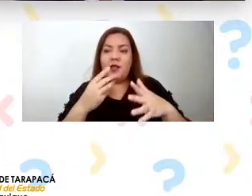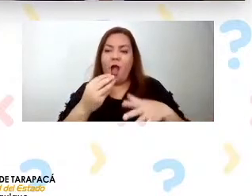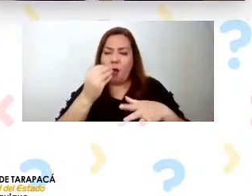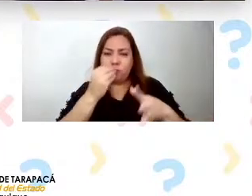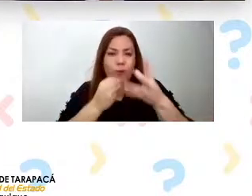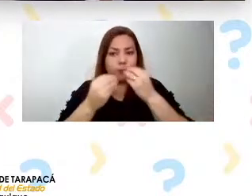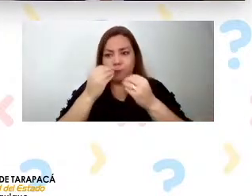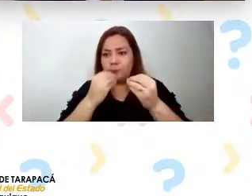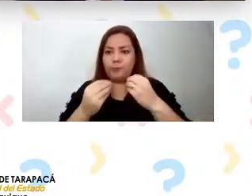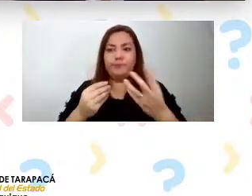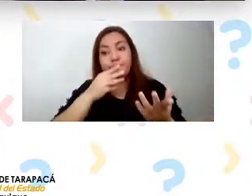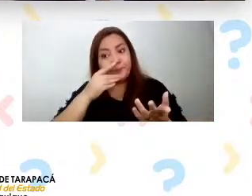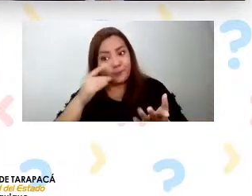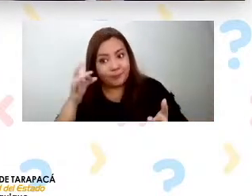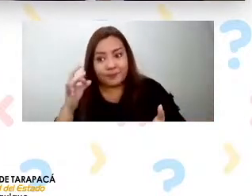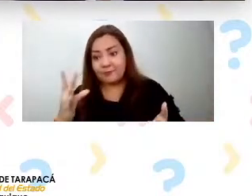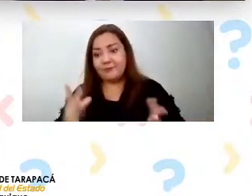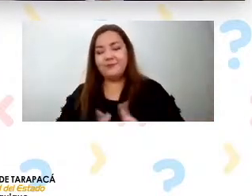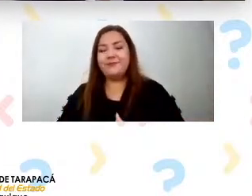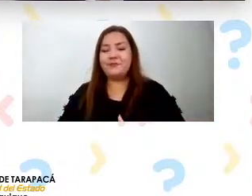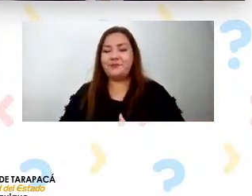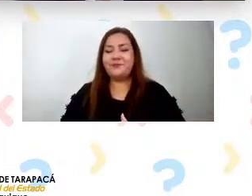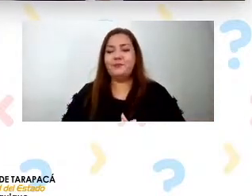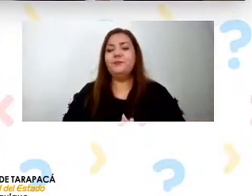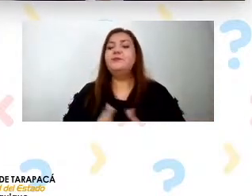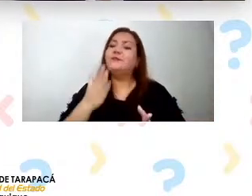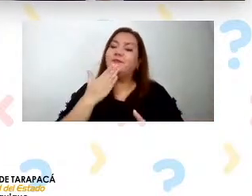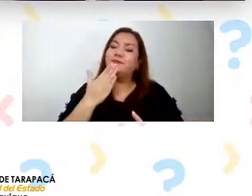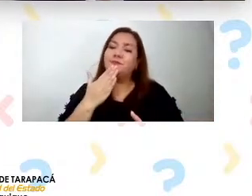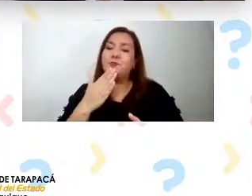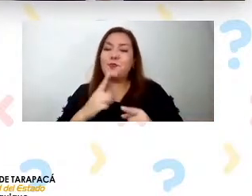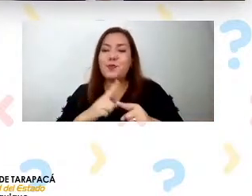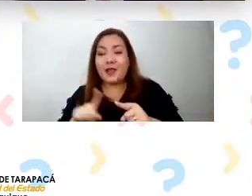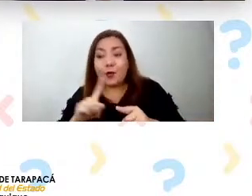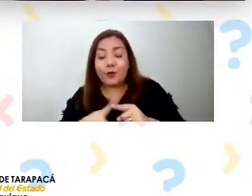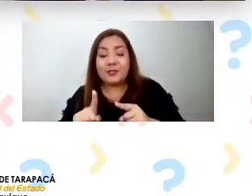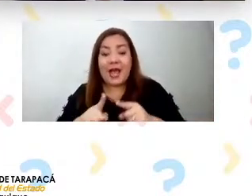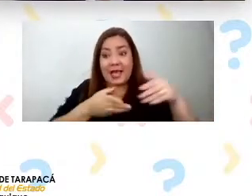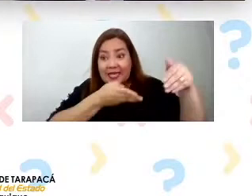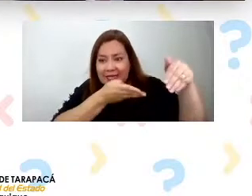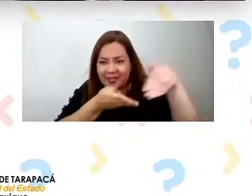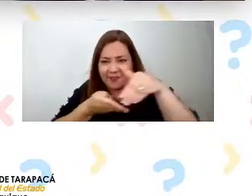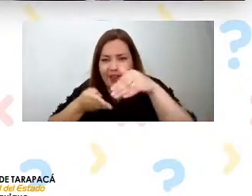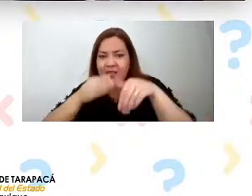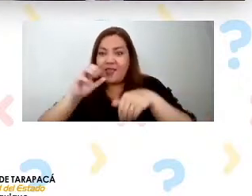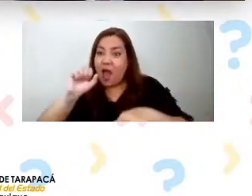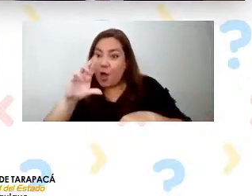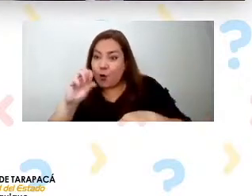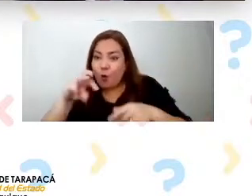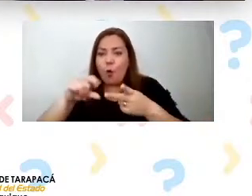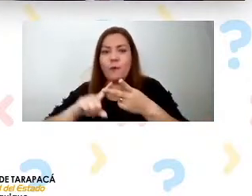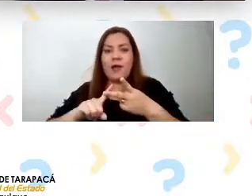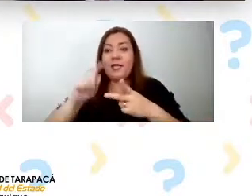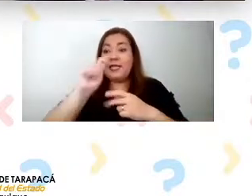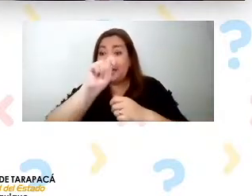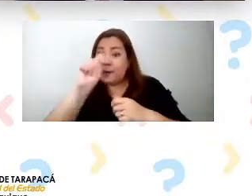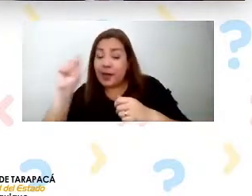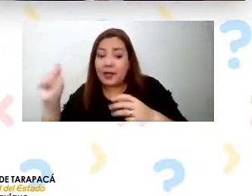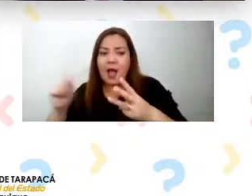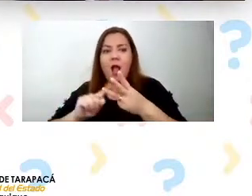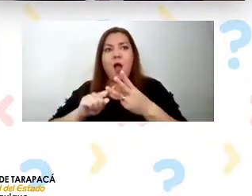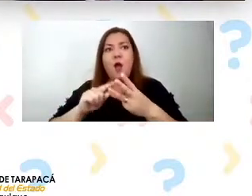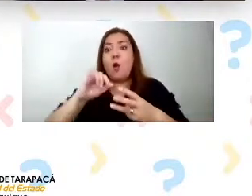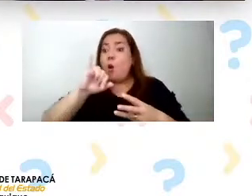apetecidos también. Las otras quebradas, la quebrada de Aroma, la quebrada de Tarapacá, la de Juan